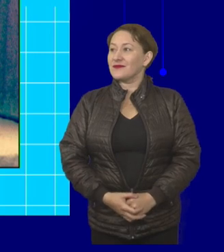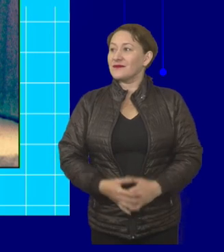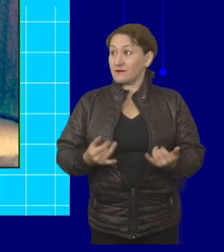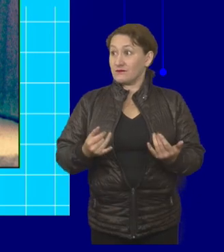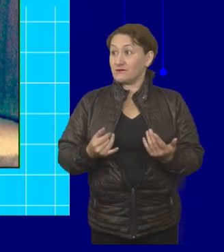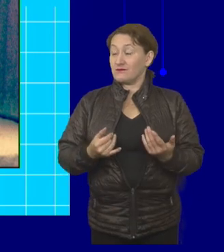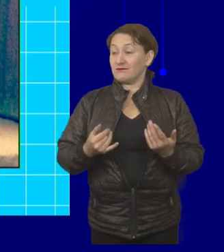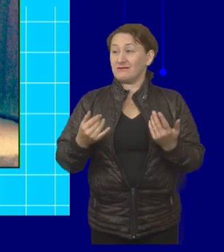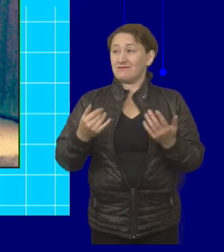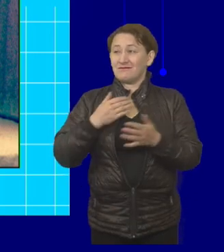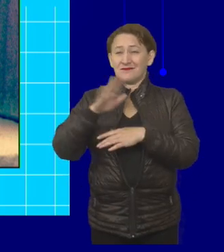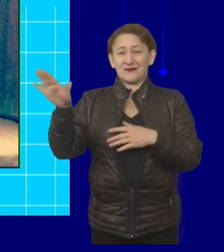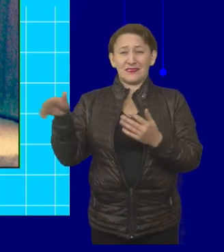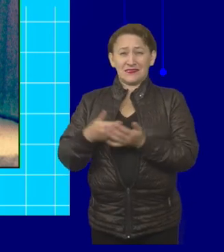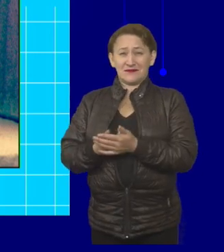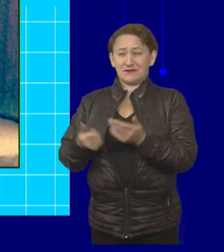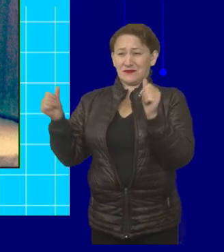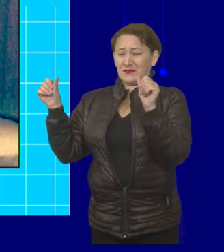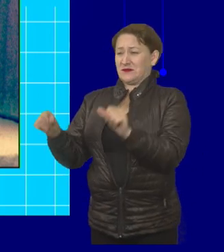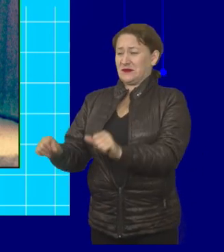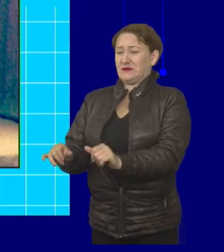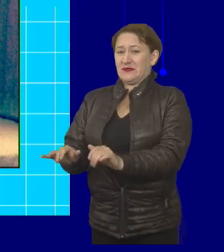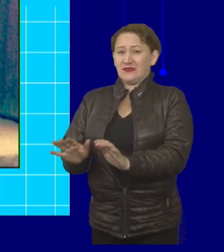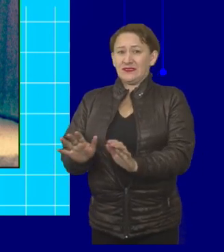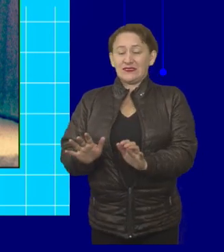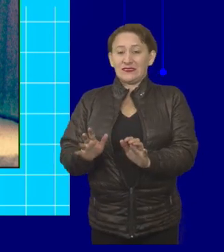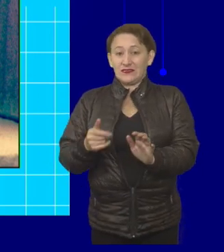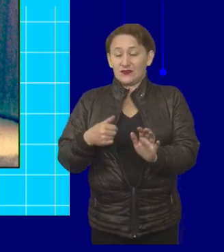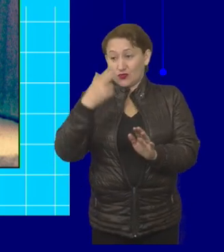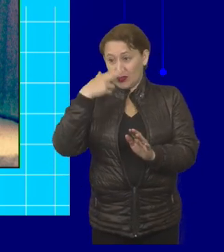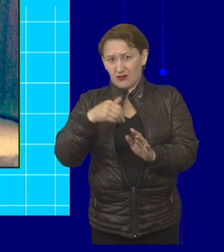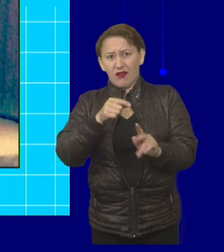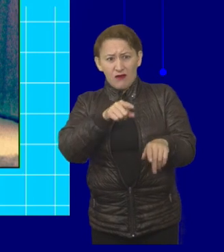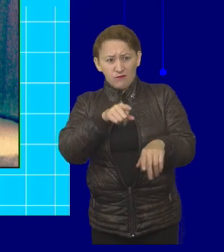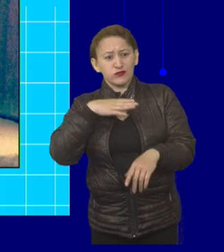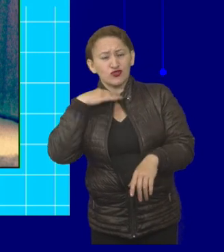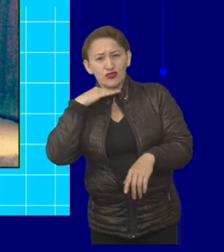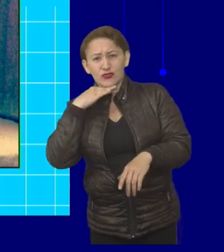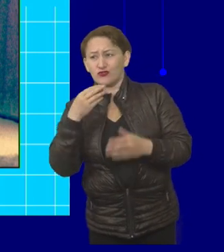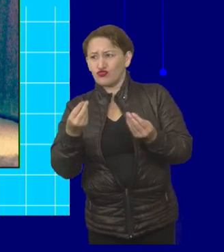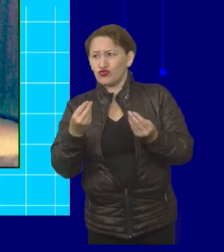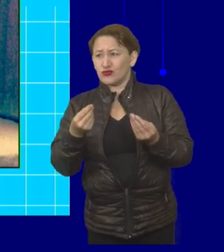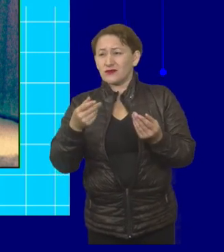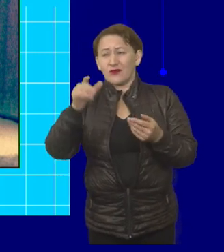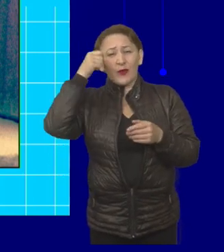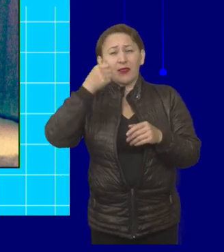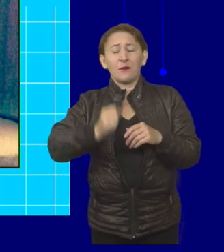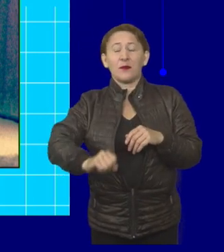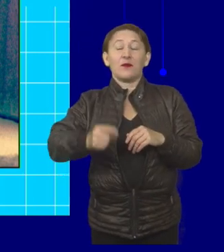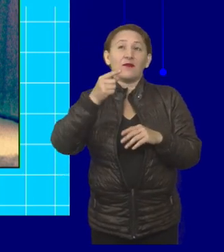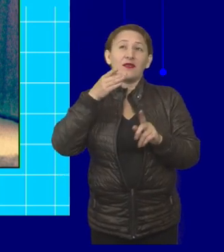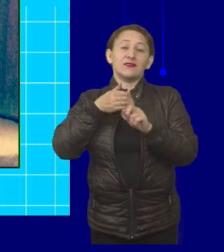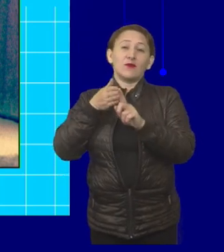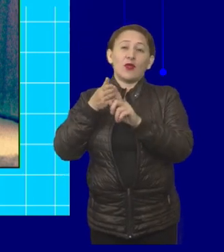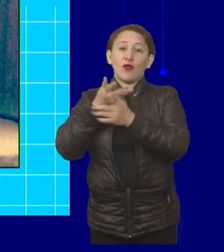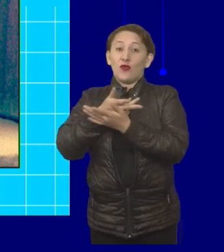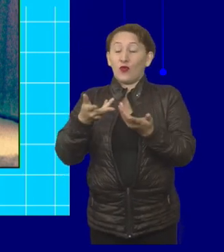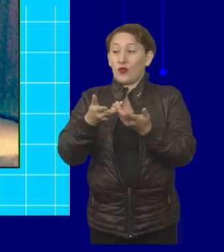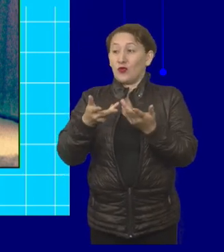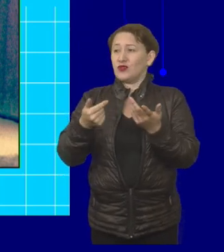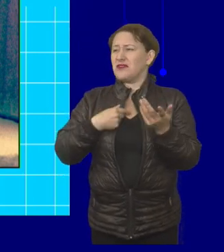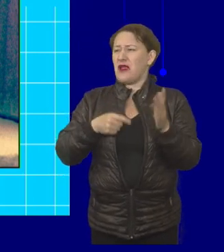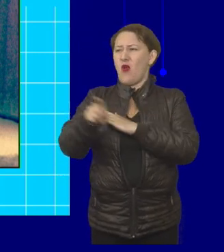Todo pintaba muy mal. Yo soy hija de, me imagino que hay muchos adolescentes, ¿se acuerdan del primer amor? Ese que uno dice, me voy a volar